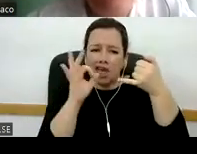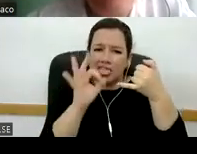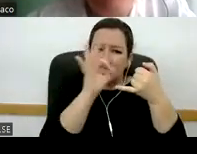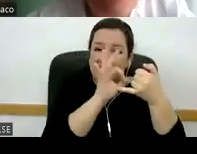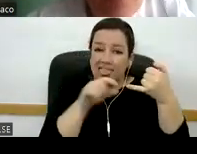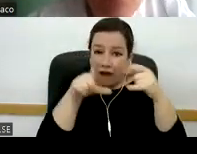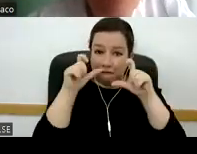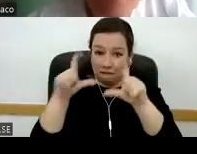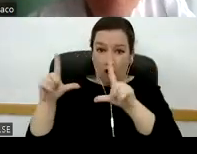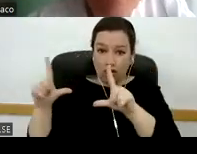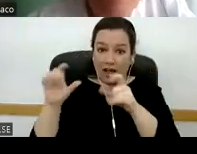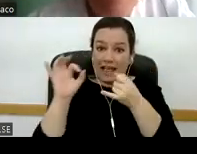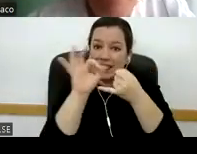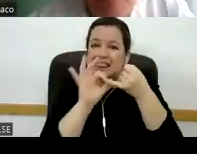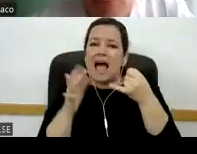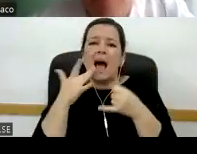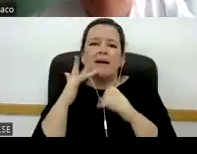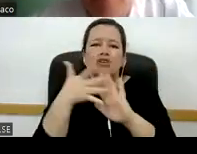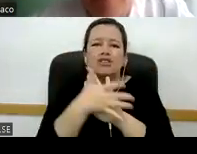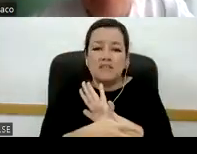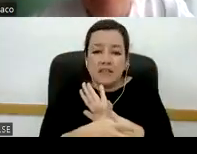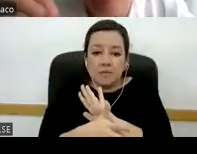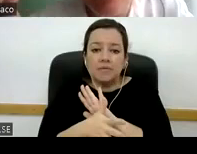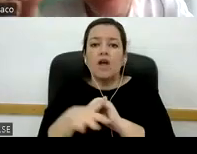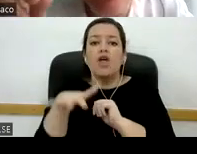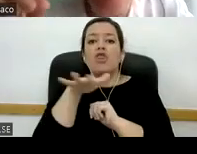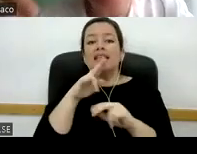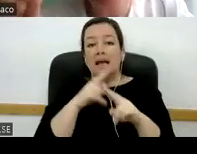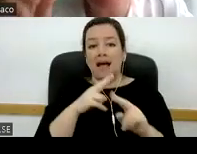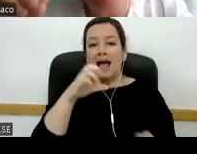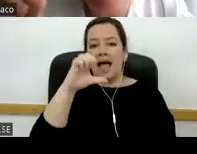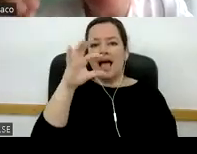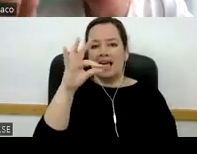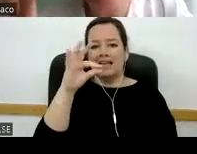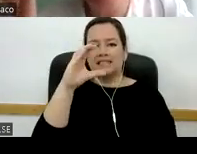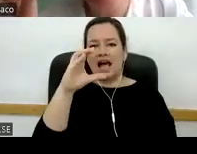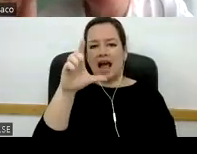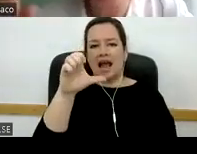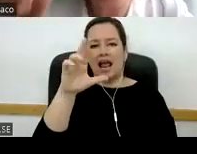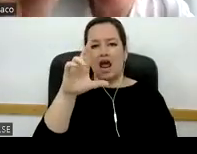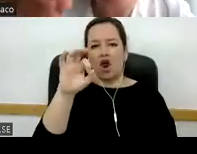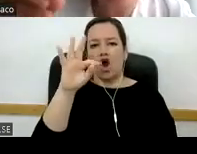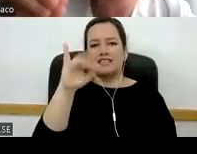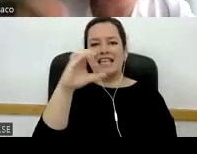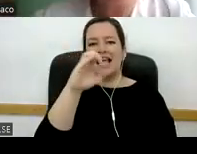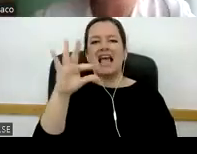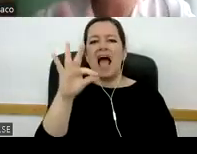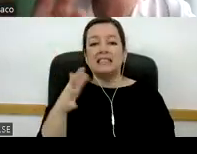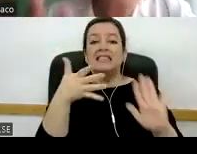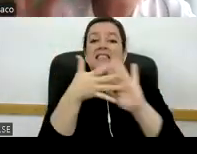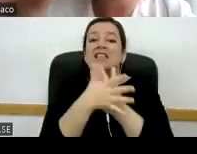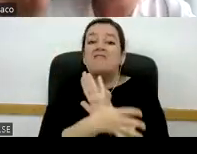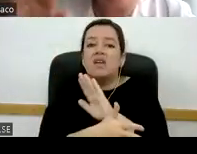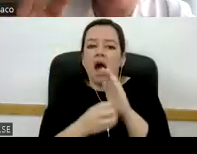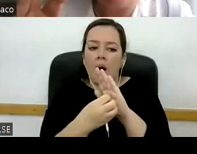Lo amarillo en principio sería zonas escleróticas, ateroscleróticas, zonas inflamadas, que si llegan a taponarse